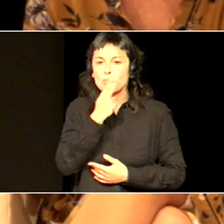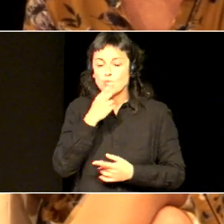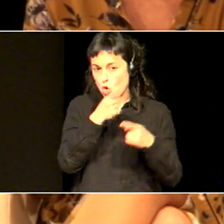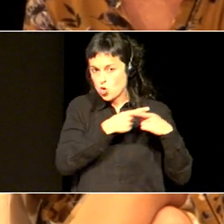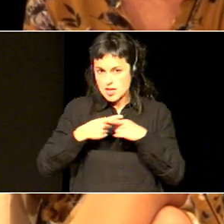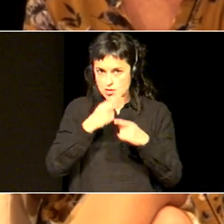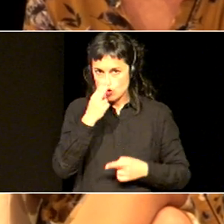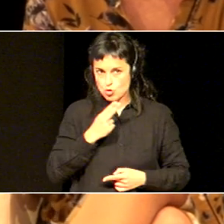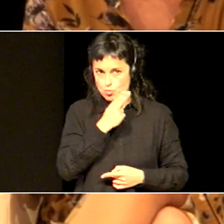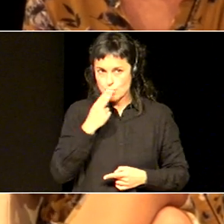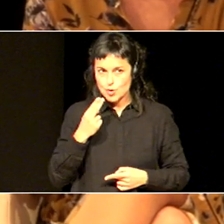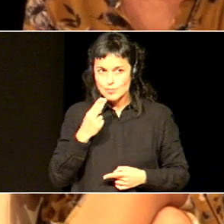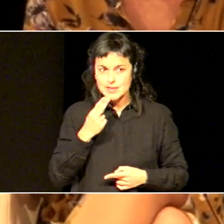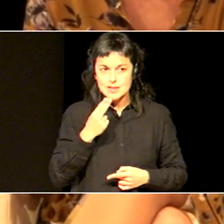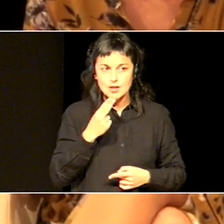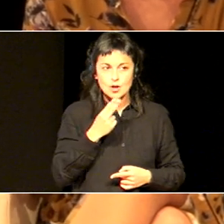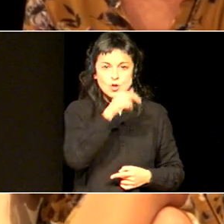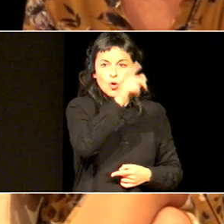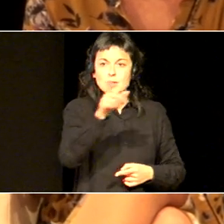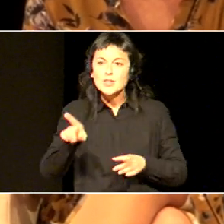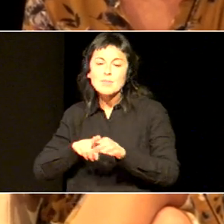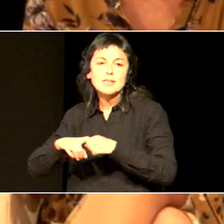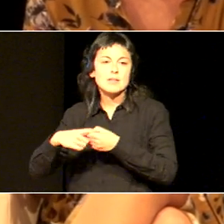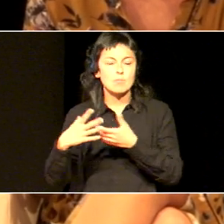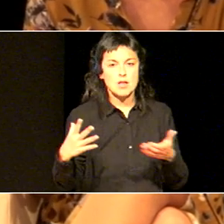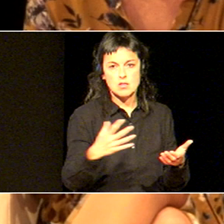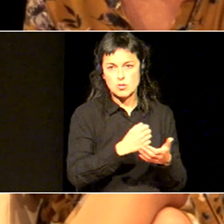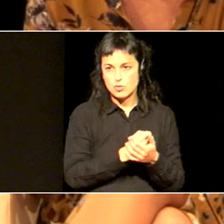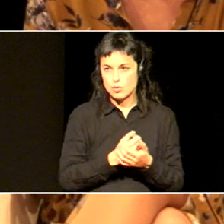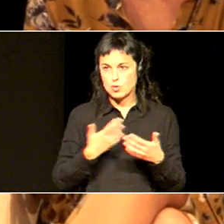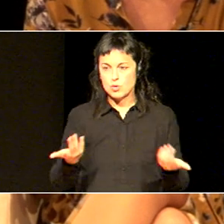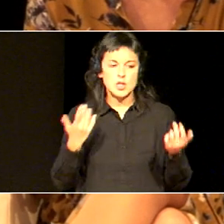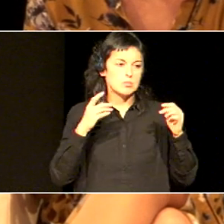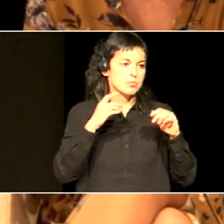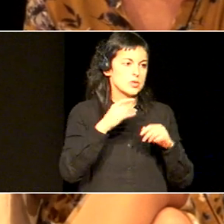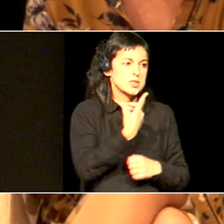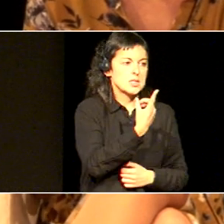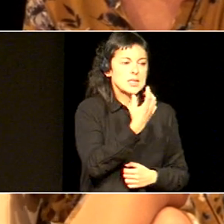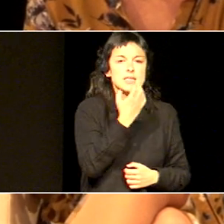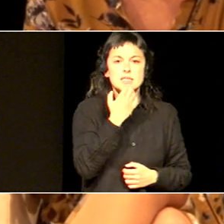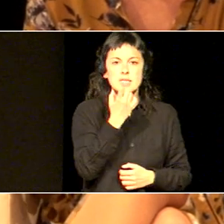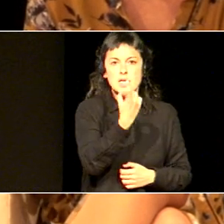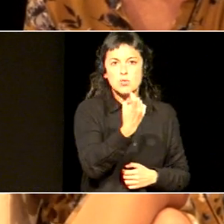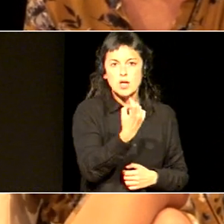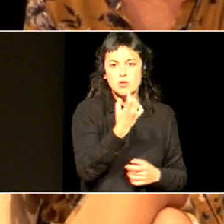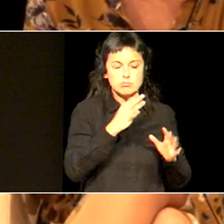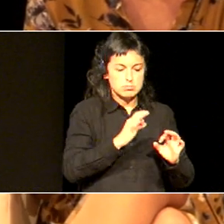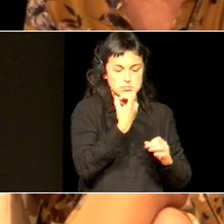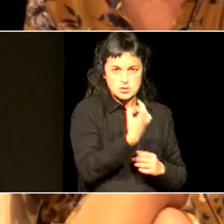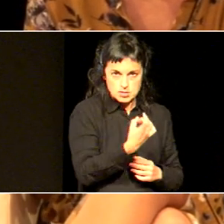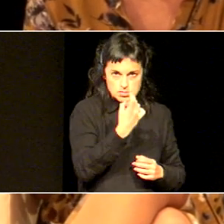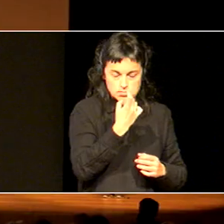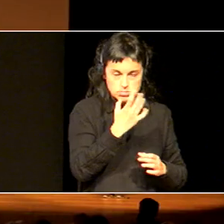bat, eragile guztietatik. Nahi du esan, hor parte hartzen duguna, hezkuntza premia bereziko ikaslea bat da, egoten da, hezitzailea,